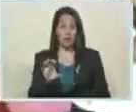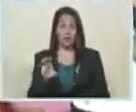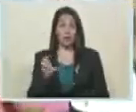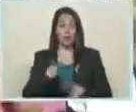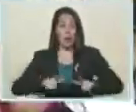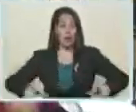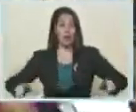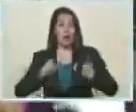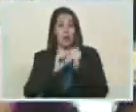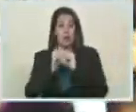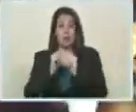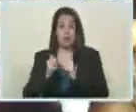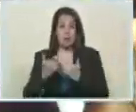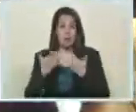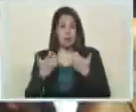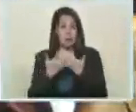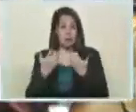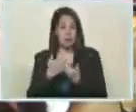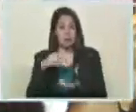Carabobo.